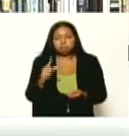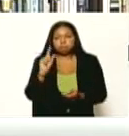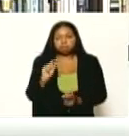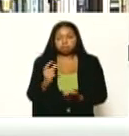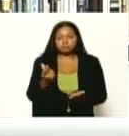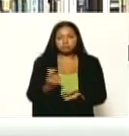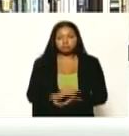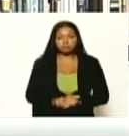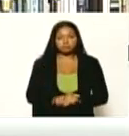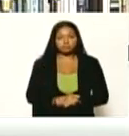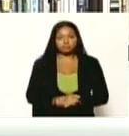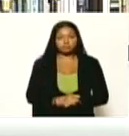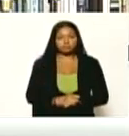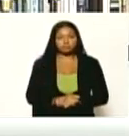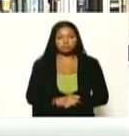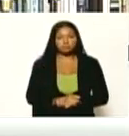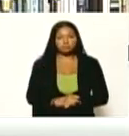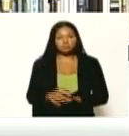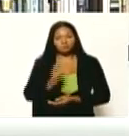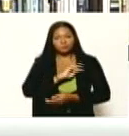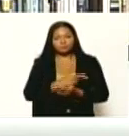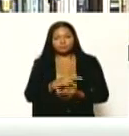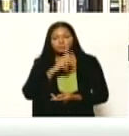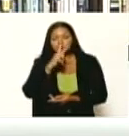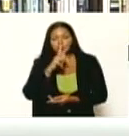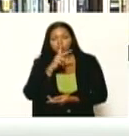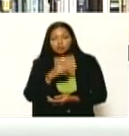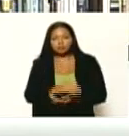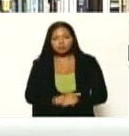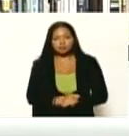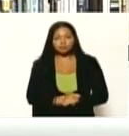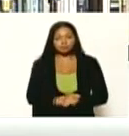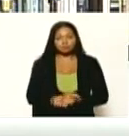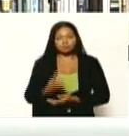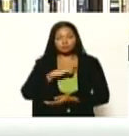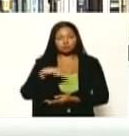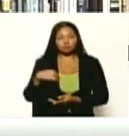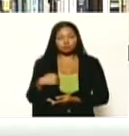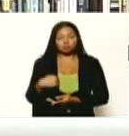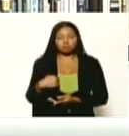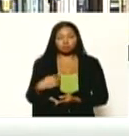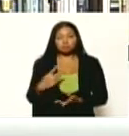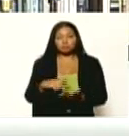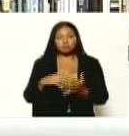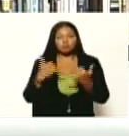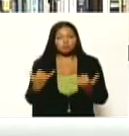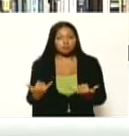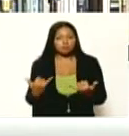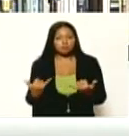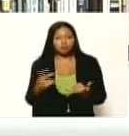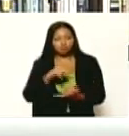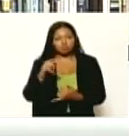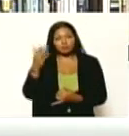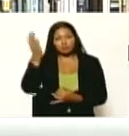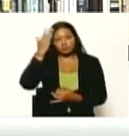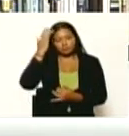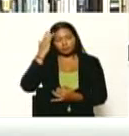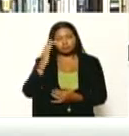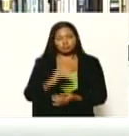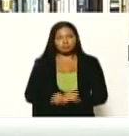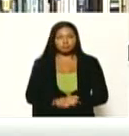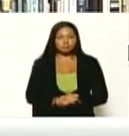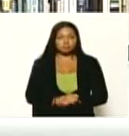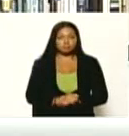escasez tremenda, horrorosa. Nosotros estamos, como saben ustedes, bueno, trabajando